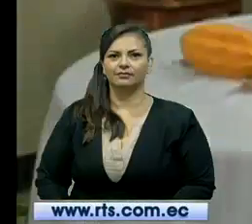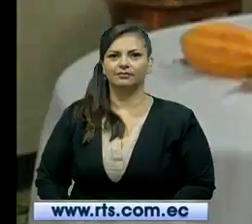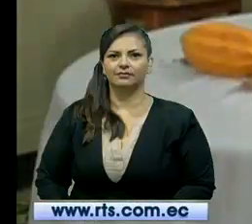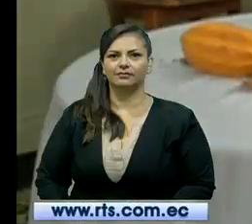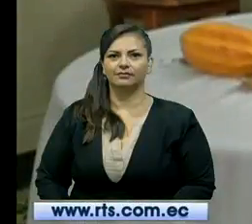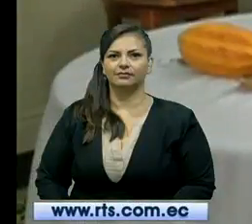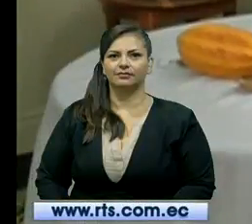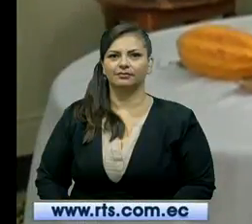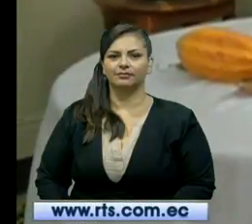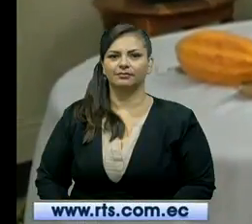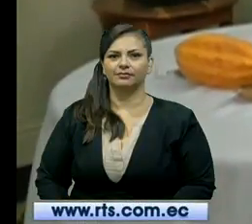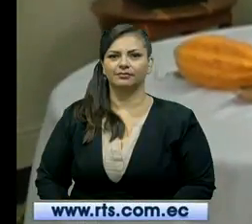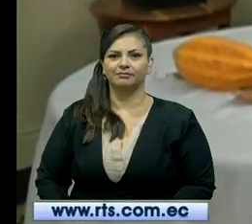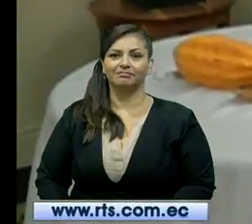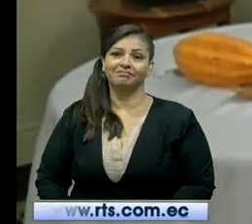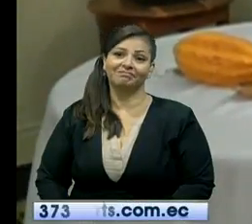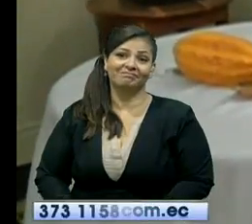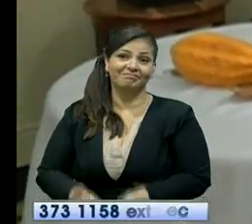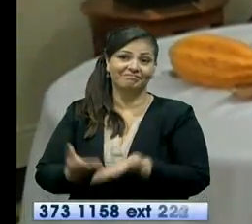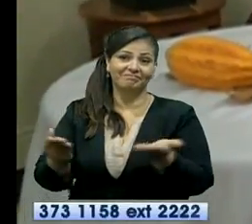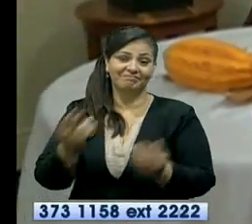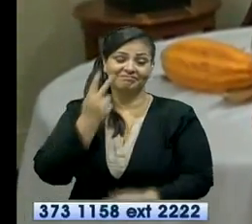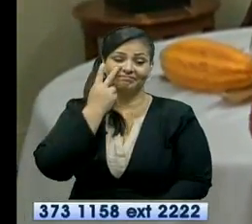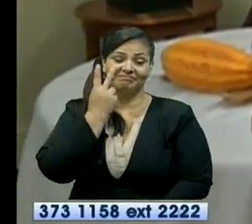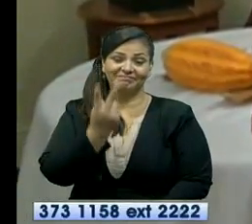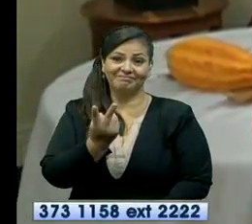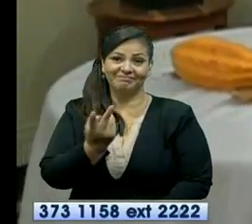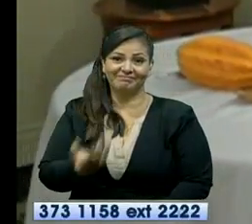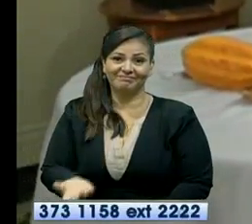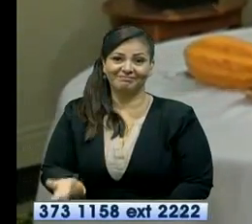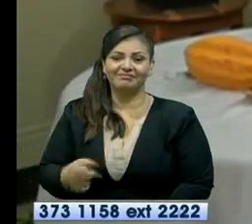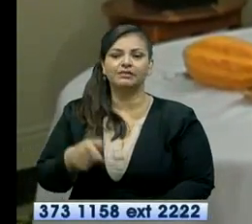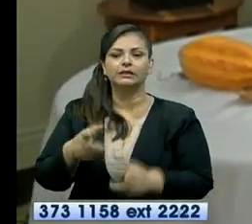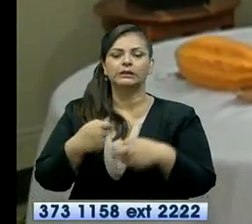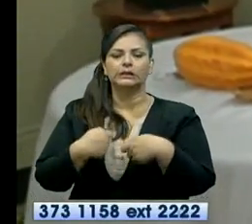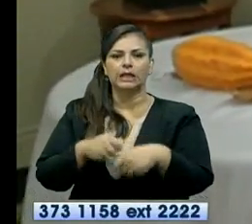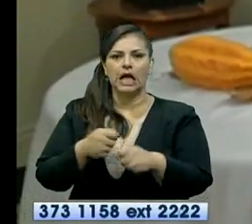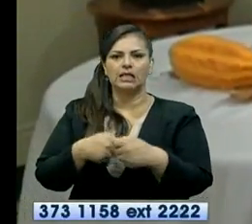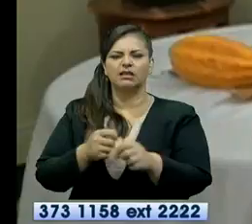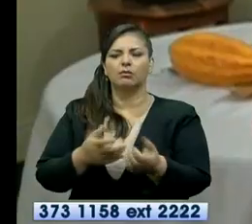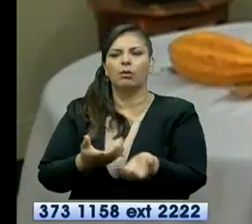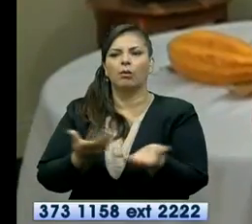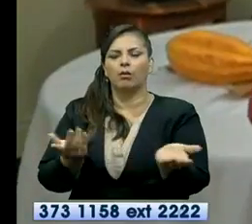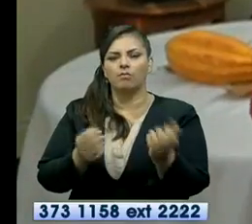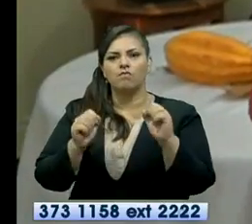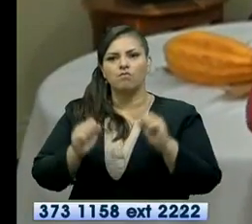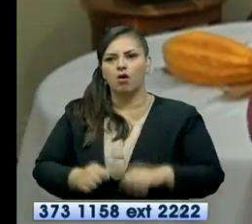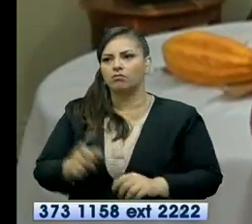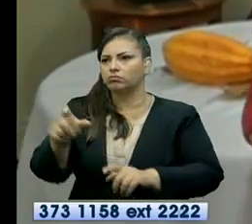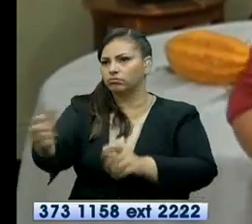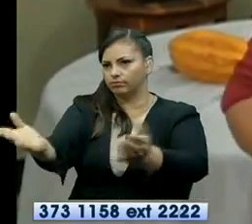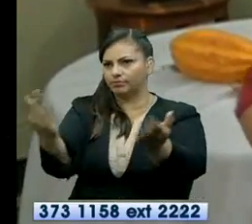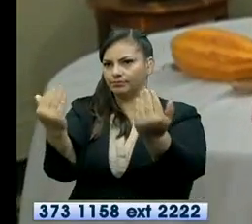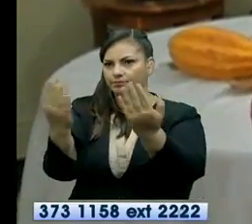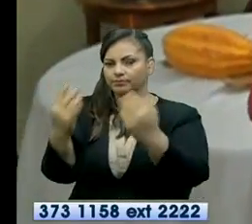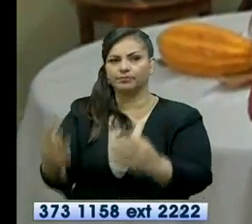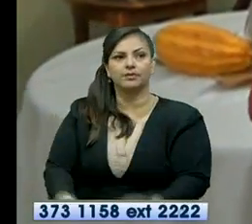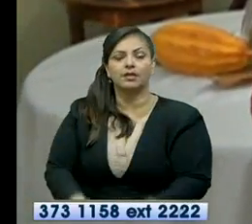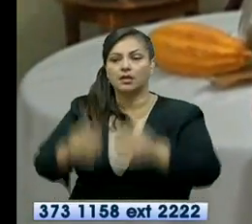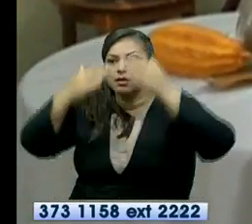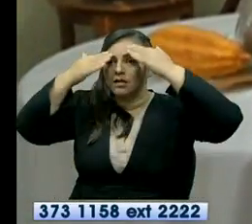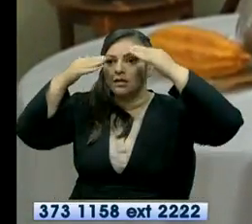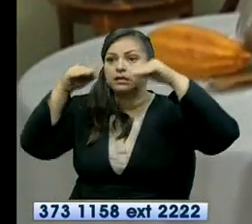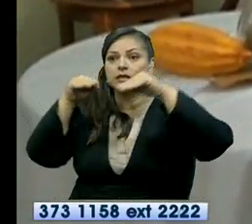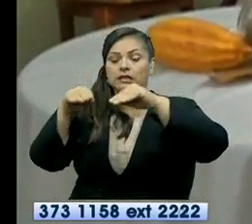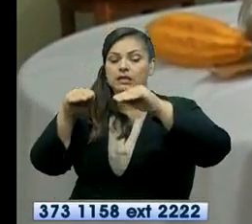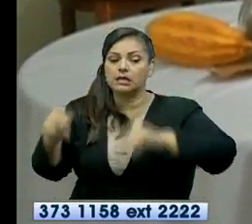bueno ustedes han sido testigos un poco de este taller que lo que pretende es enseñar a la gente el proceso rápido del